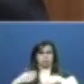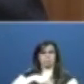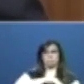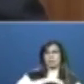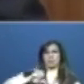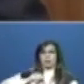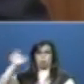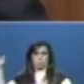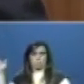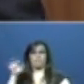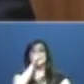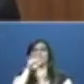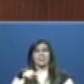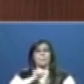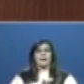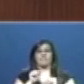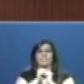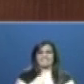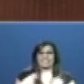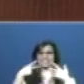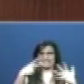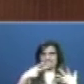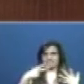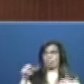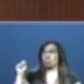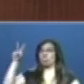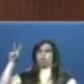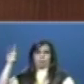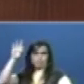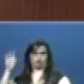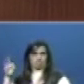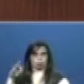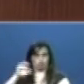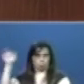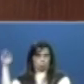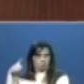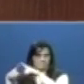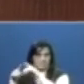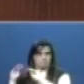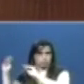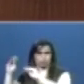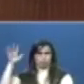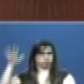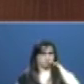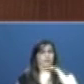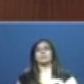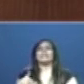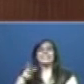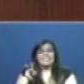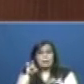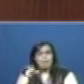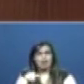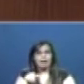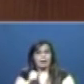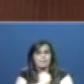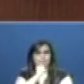del 27 por frente al 12 por de media Europea y es que en términos de empleo la encuesta de